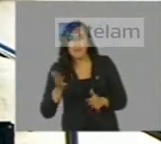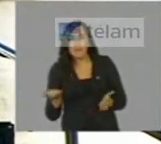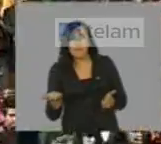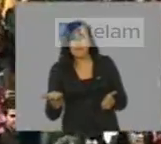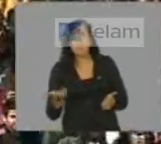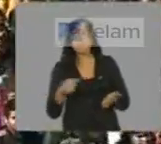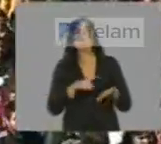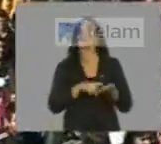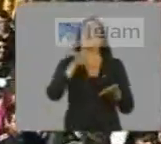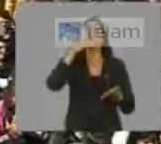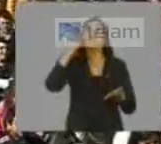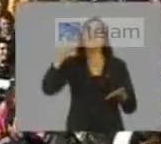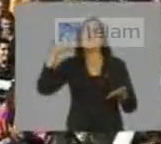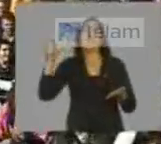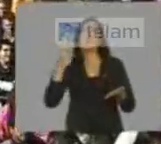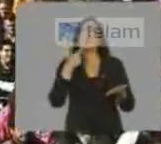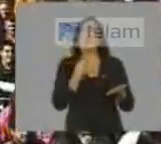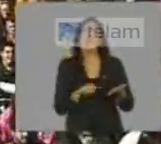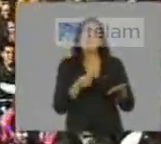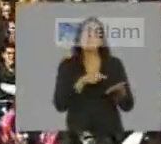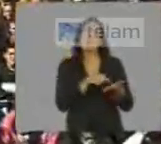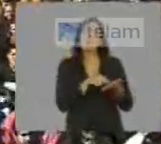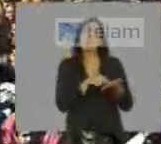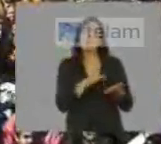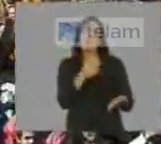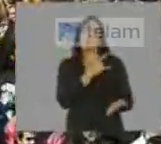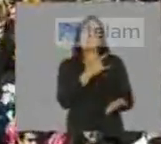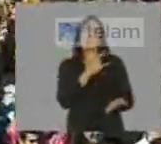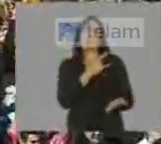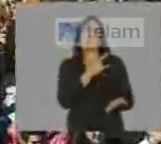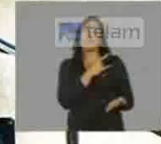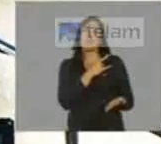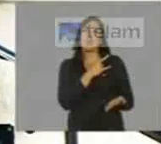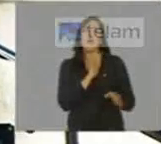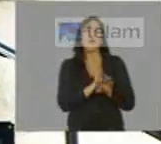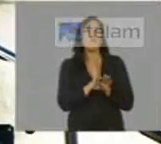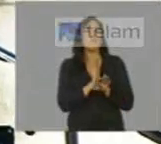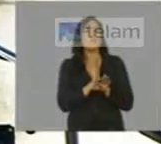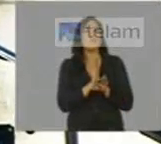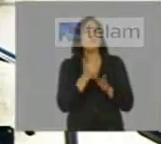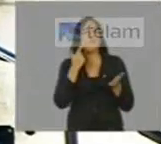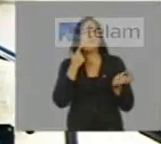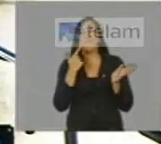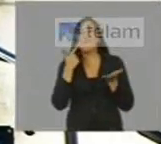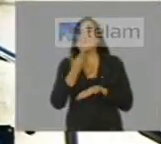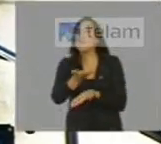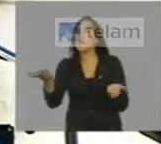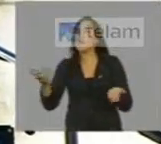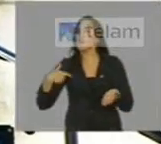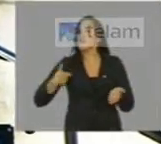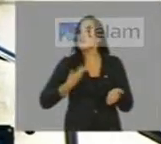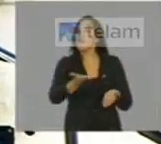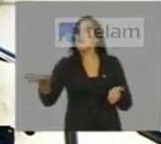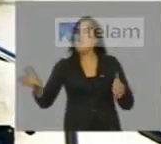Decía Diodoro Roca, las universidades han llegado a ser así fiel reflejo de estas sociedades